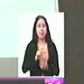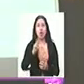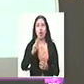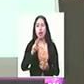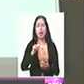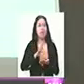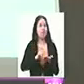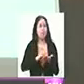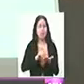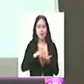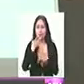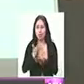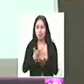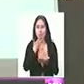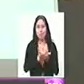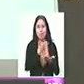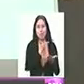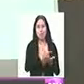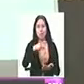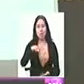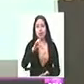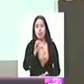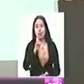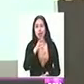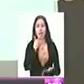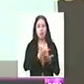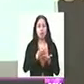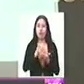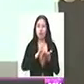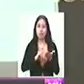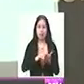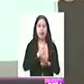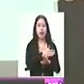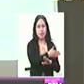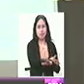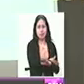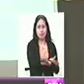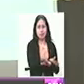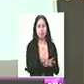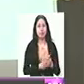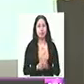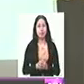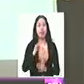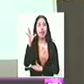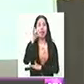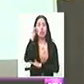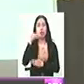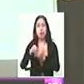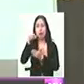para poder dotar a los distintos departamentos. El país adquiere